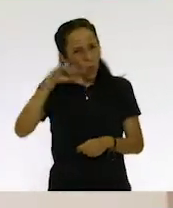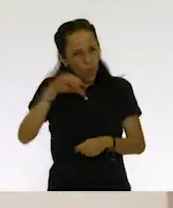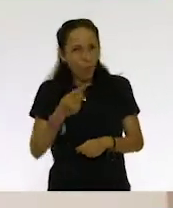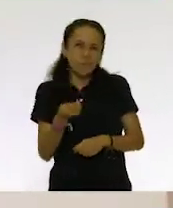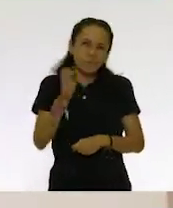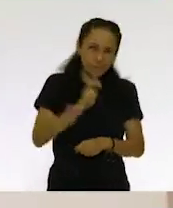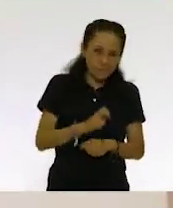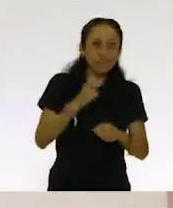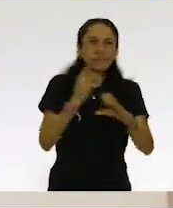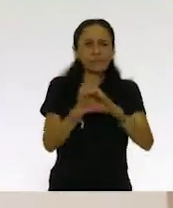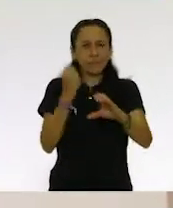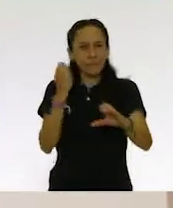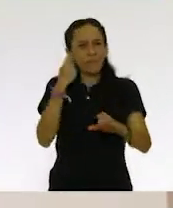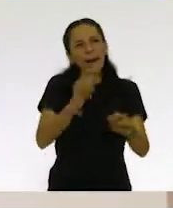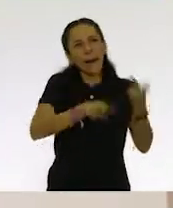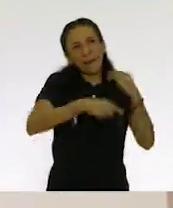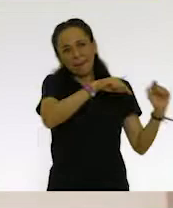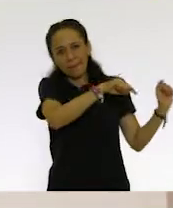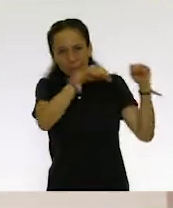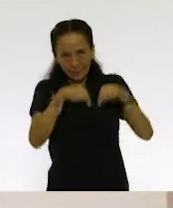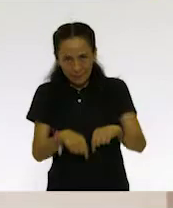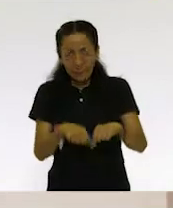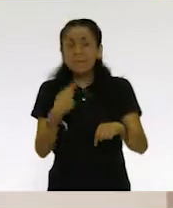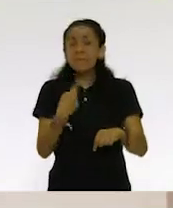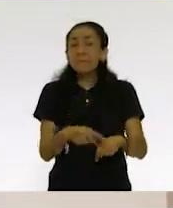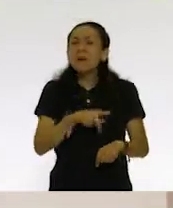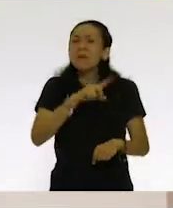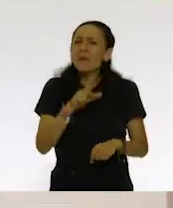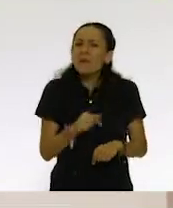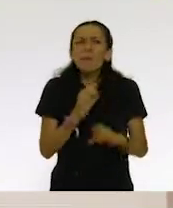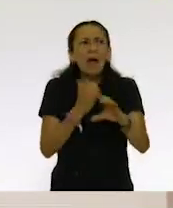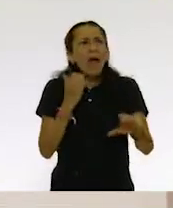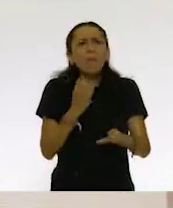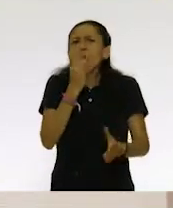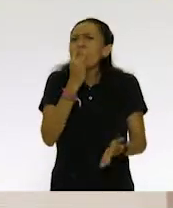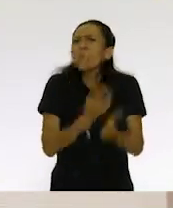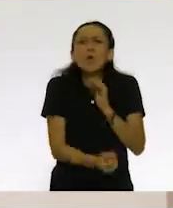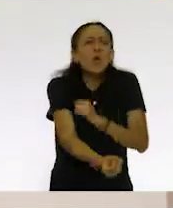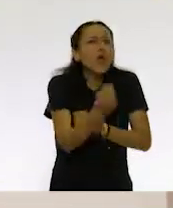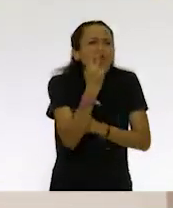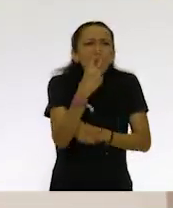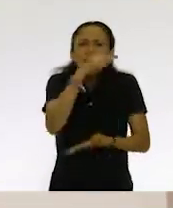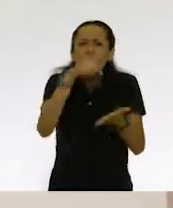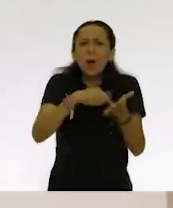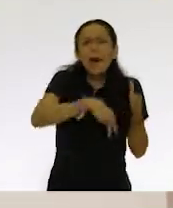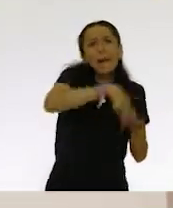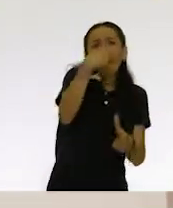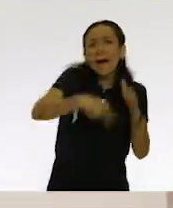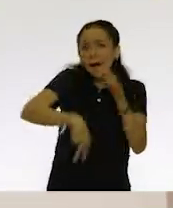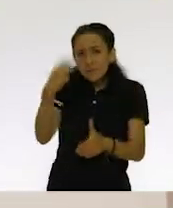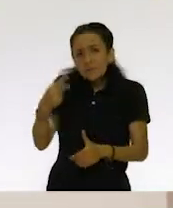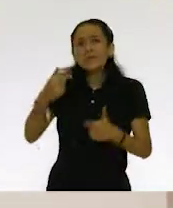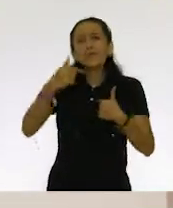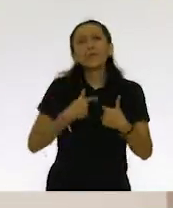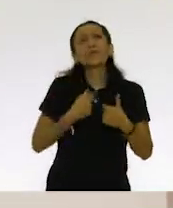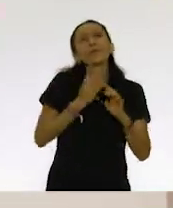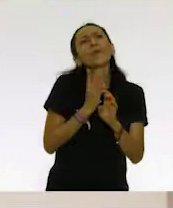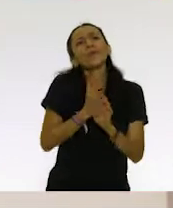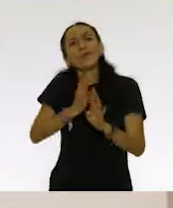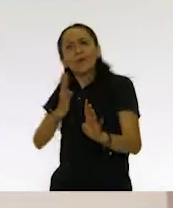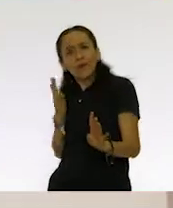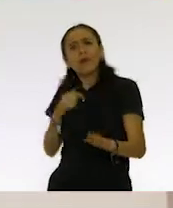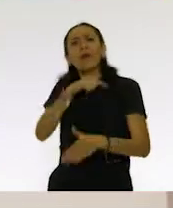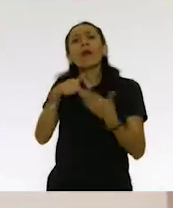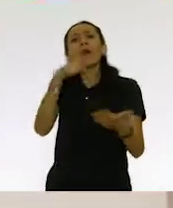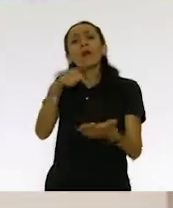mi transporte, solo tenía 5 asientos vacíos y yo estaba formada en la fila en el 7º lugar. Así